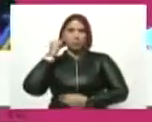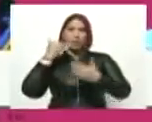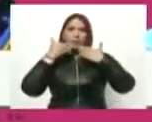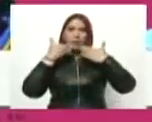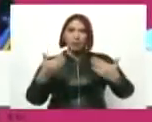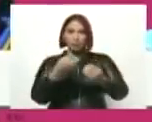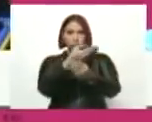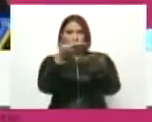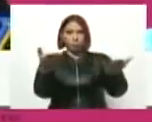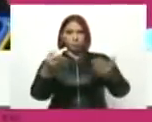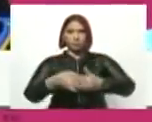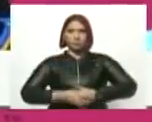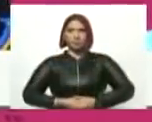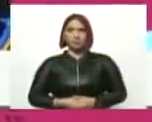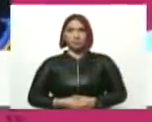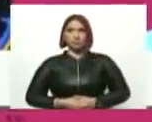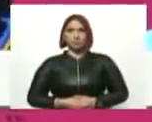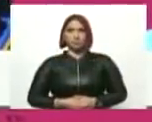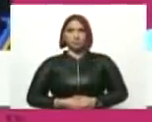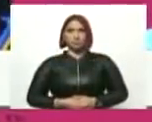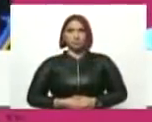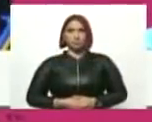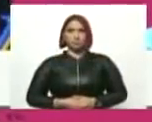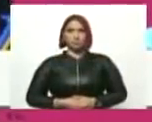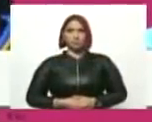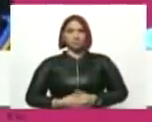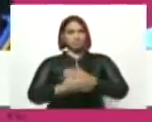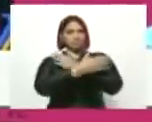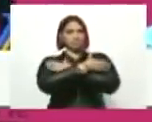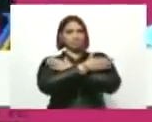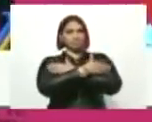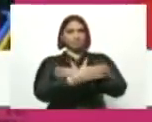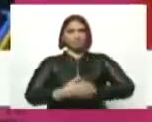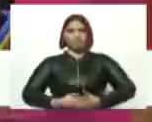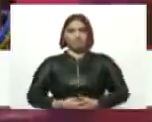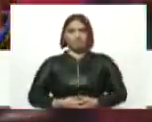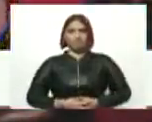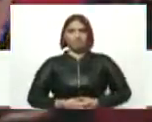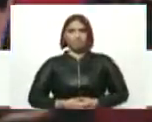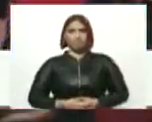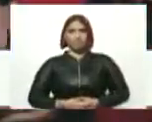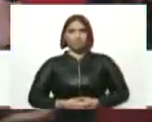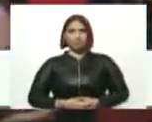ustedes, compañeros y compañeras, por estar aquí presentes. Un gran abrazo.